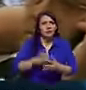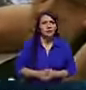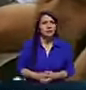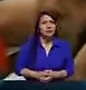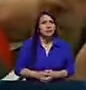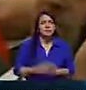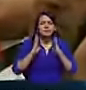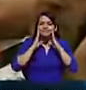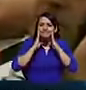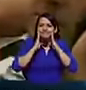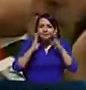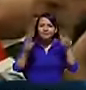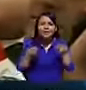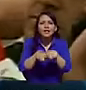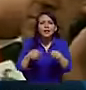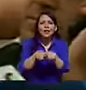madre.